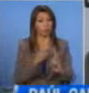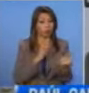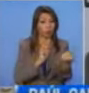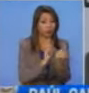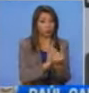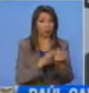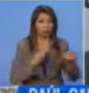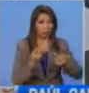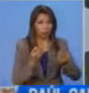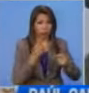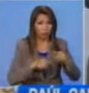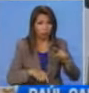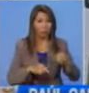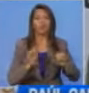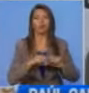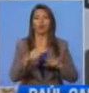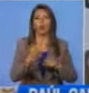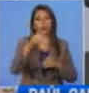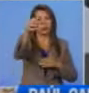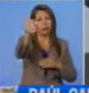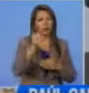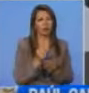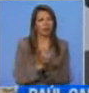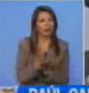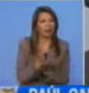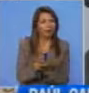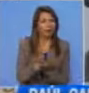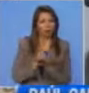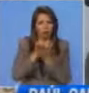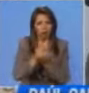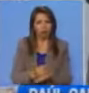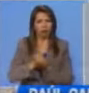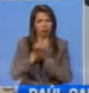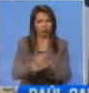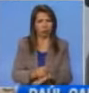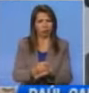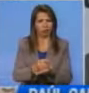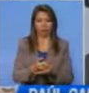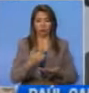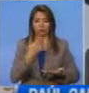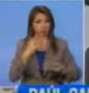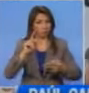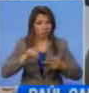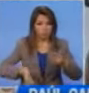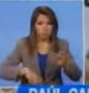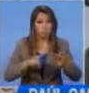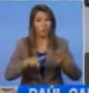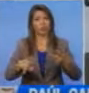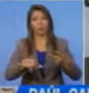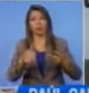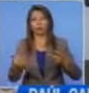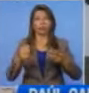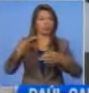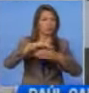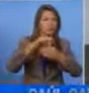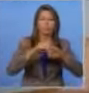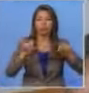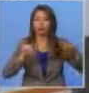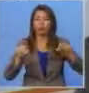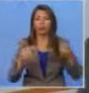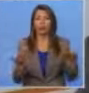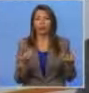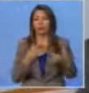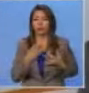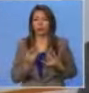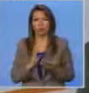la posibilidad de acogerse a la mediación. Y si no es la mediación, pues veremos en el caso que sea necesario el tema de la consulta popular.